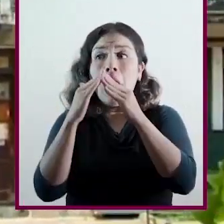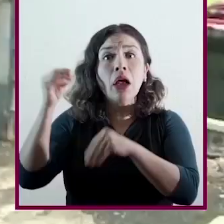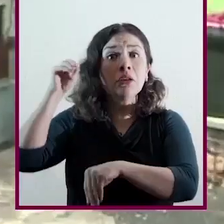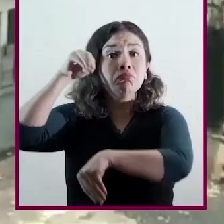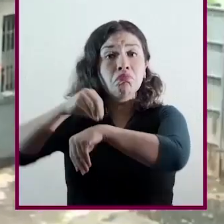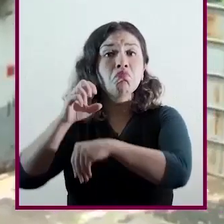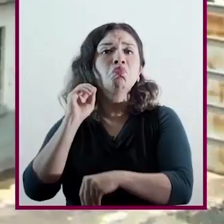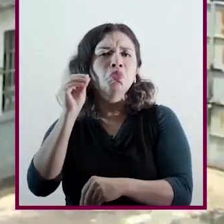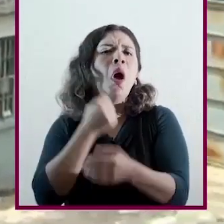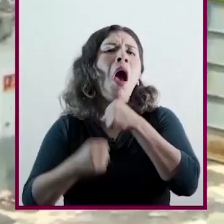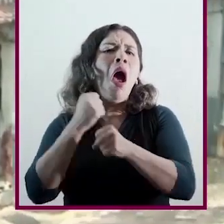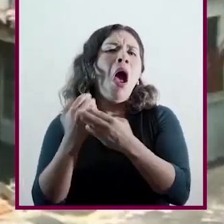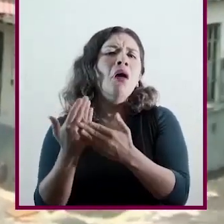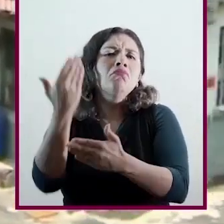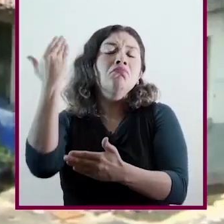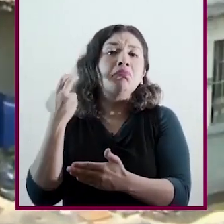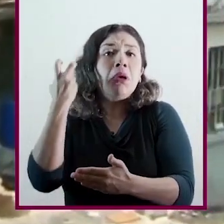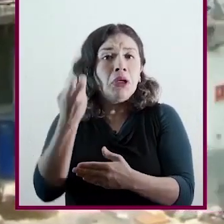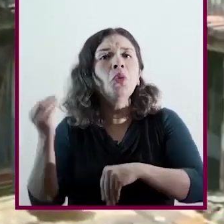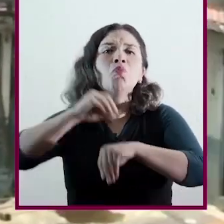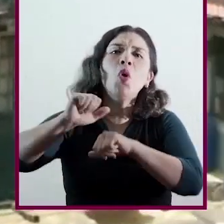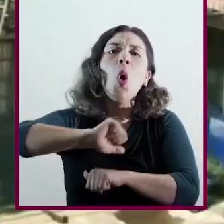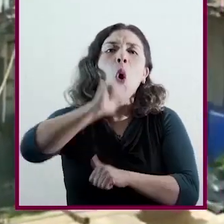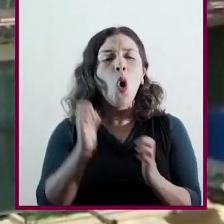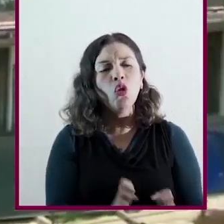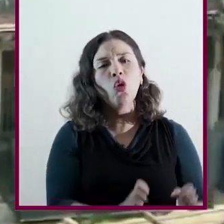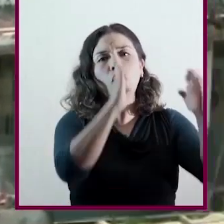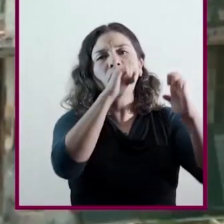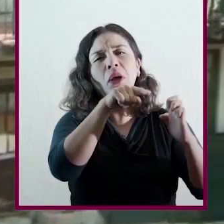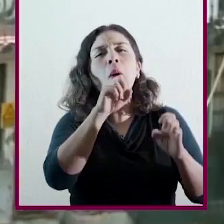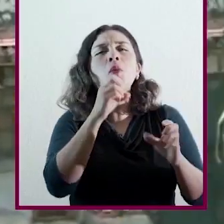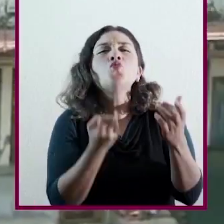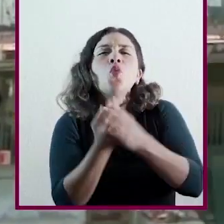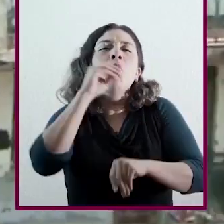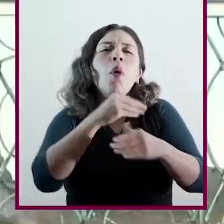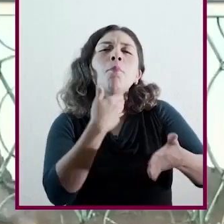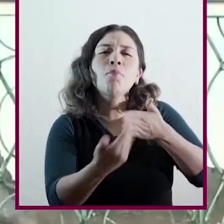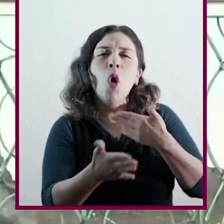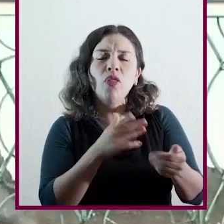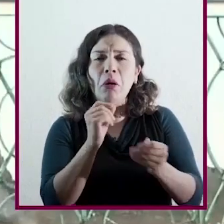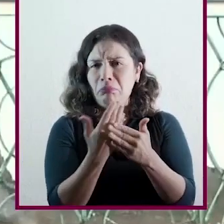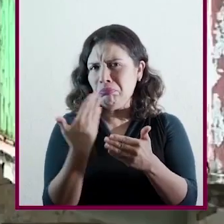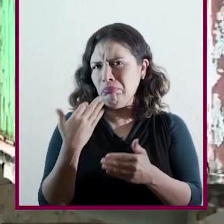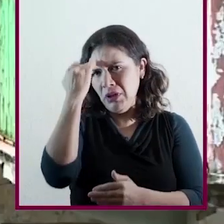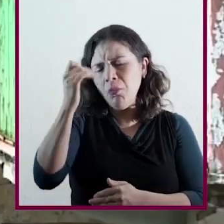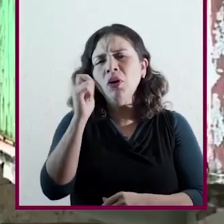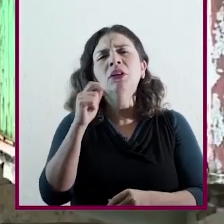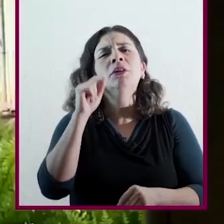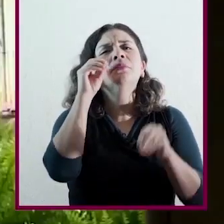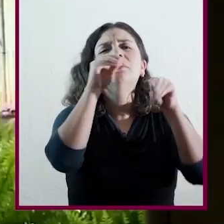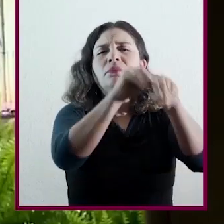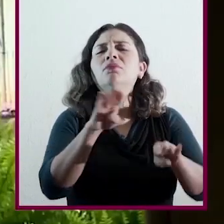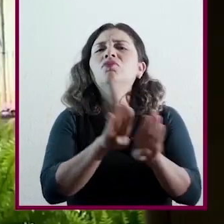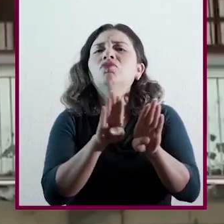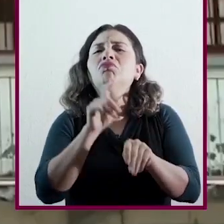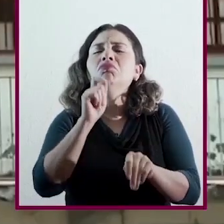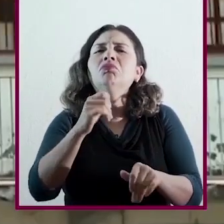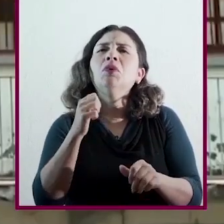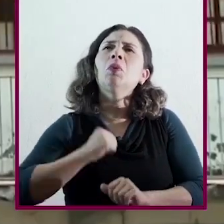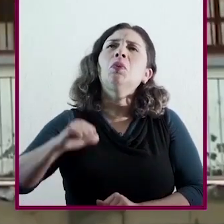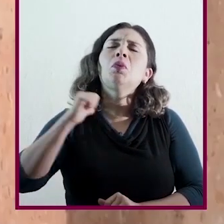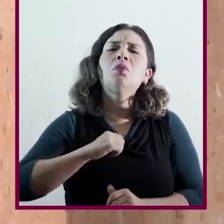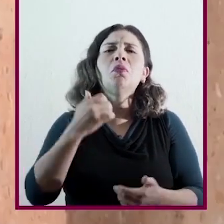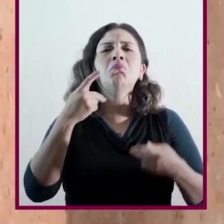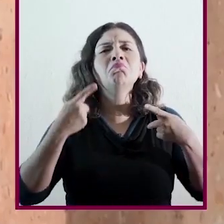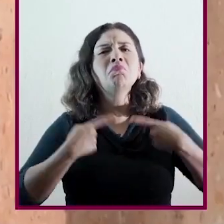años. Para ello fue ampliada con un edificio anexo de corte más moderno, que hasta hace poco guardaba los ecos de